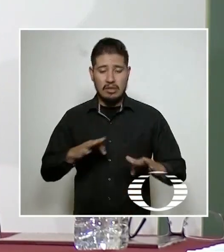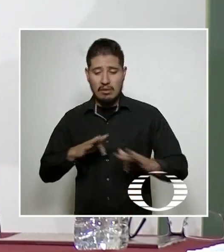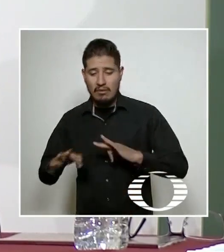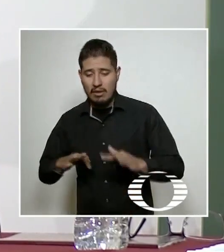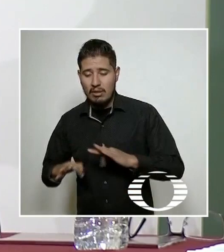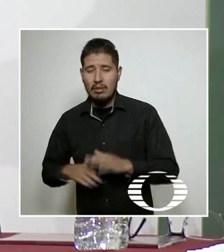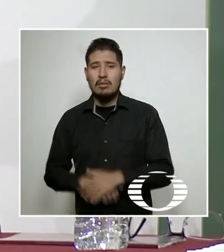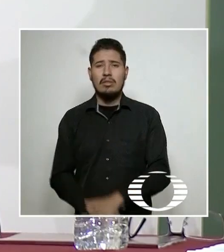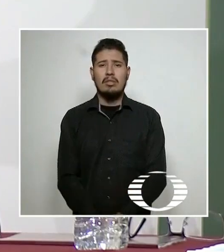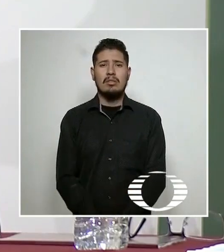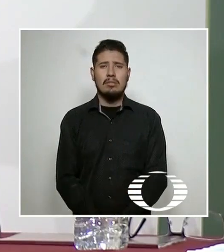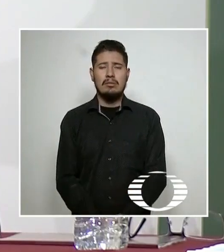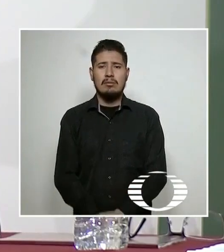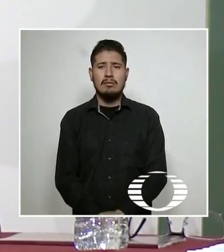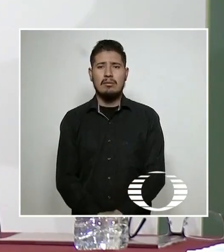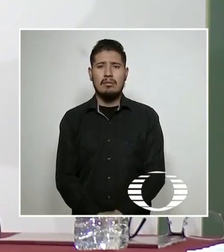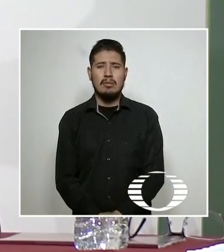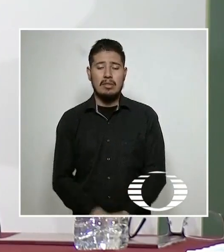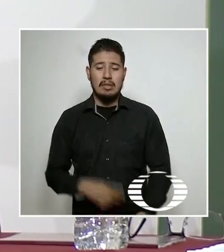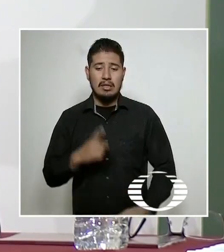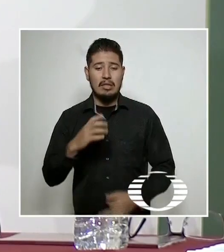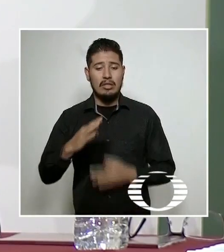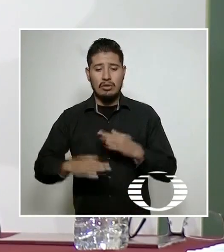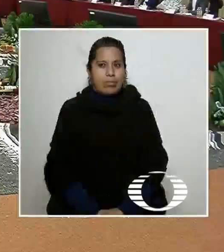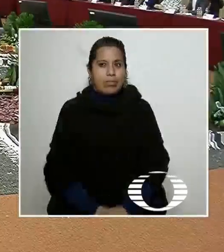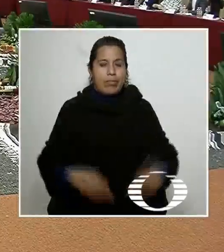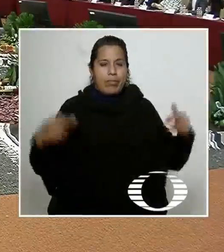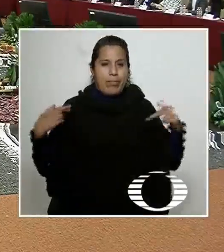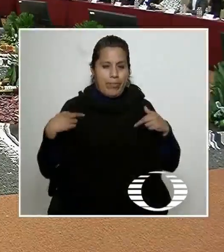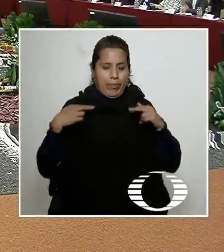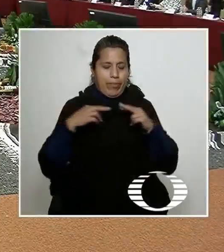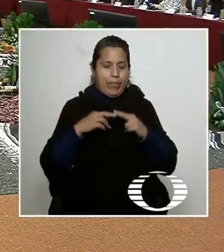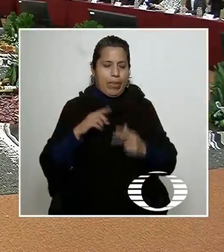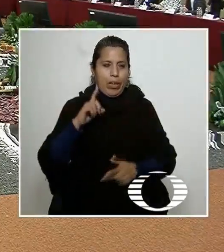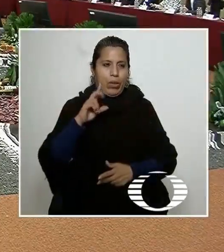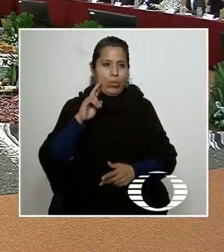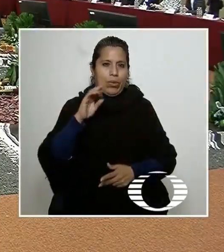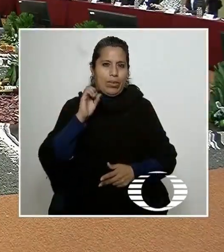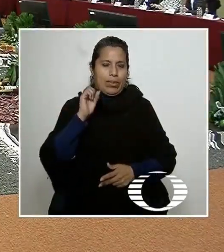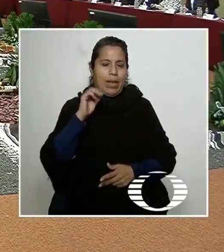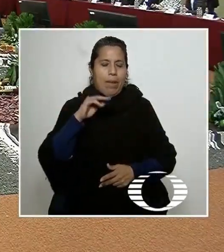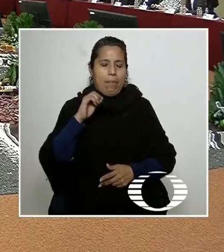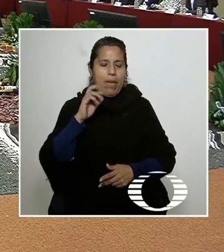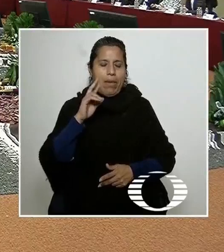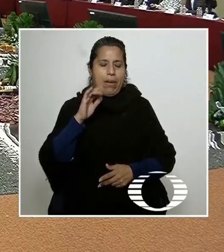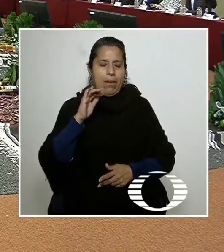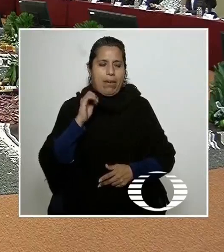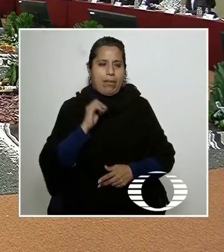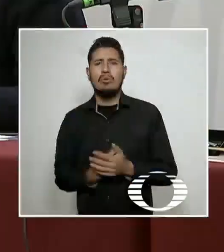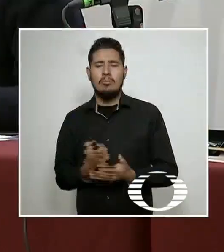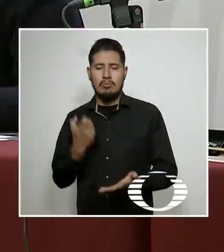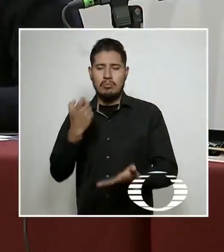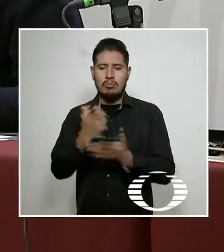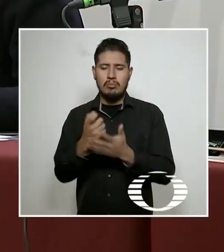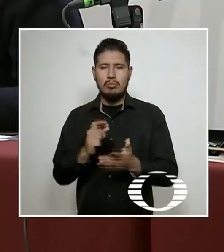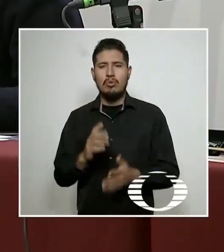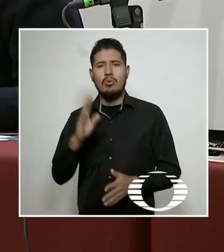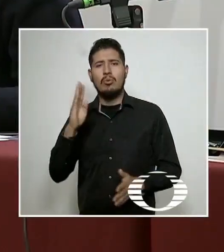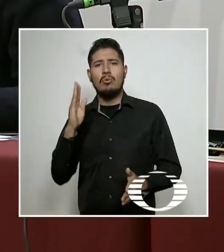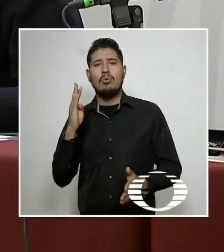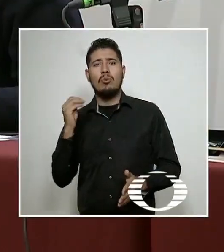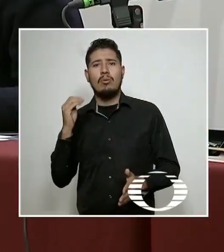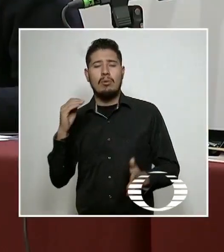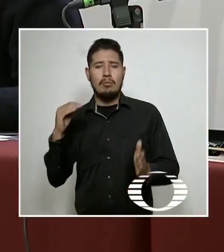de la totalidad de la burocracia. Se anunciaron refuerzos a los apoyos al campo, a escuelas, a